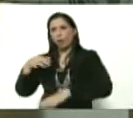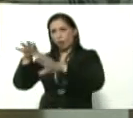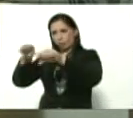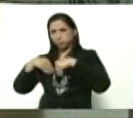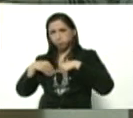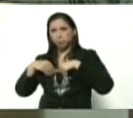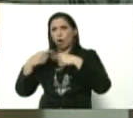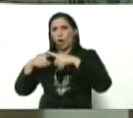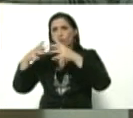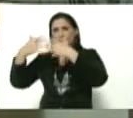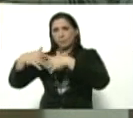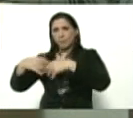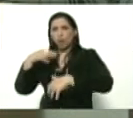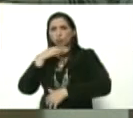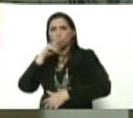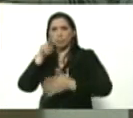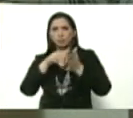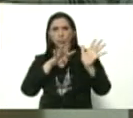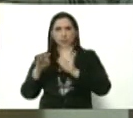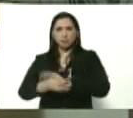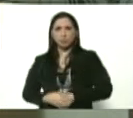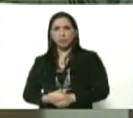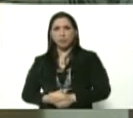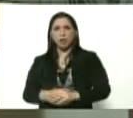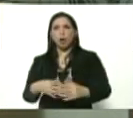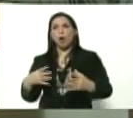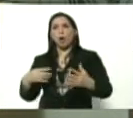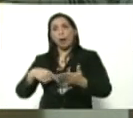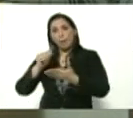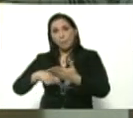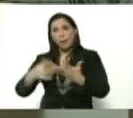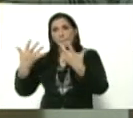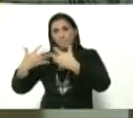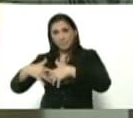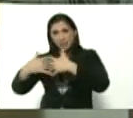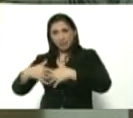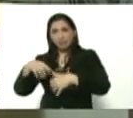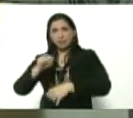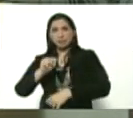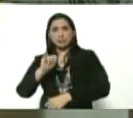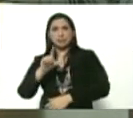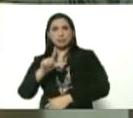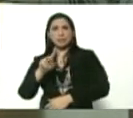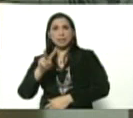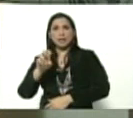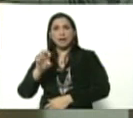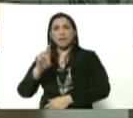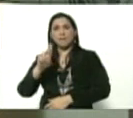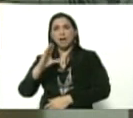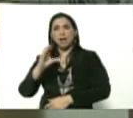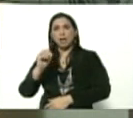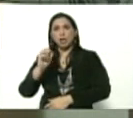contrato en octubre de 2019 con la empresa Silvercot por un orden de los